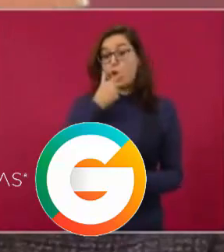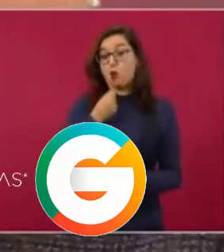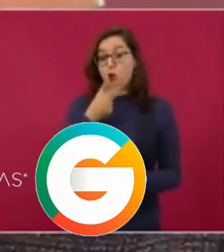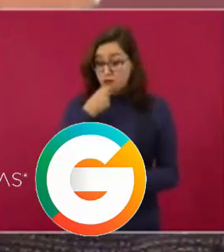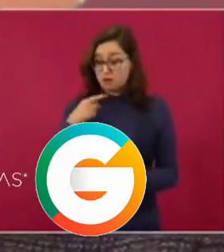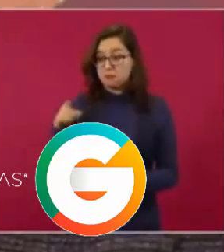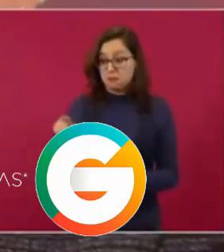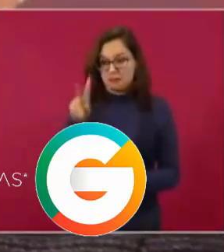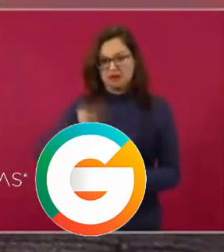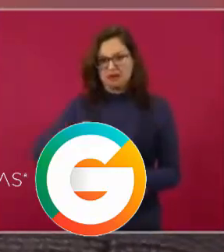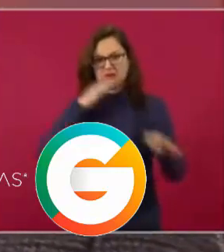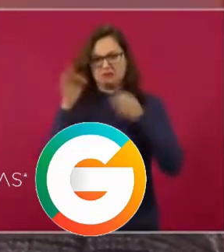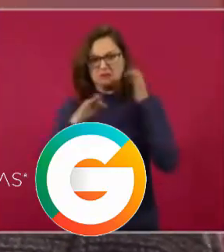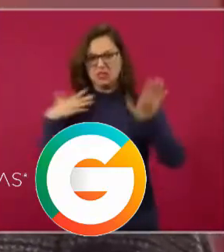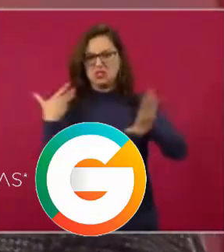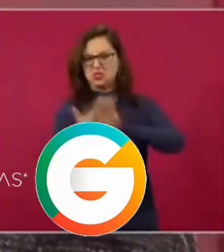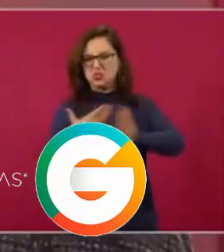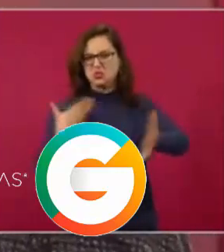golpeador,